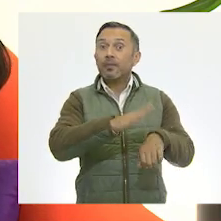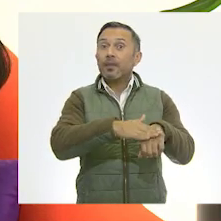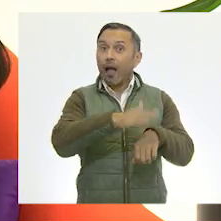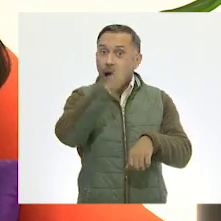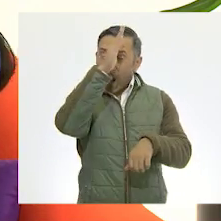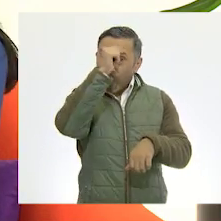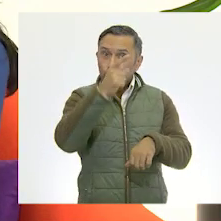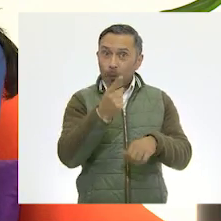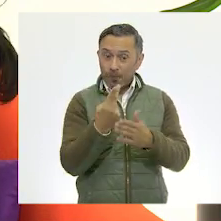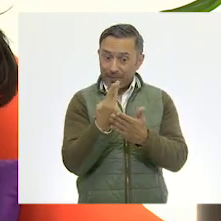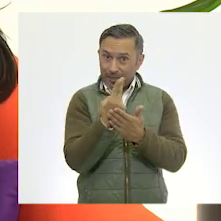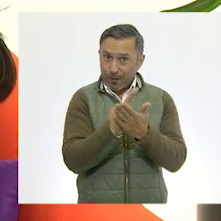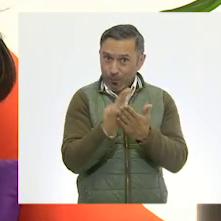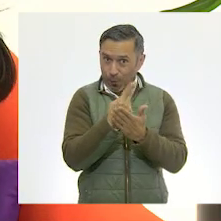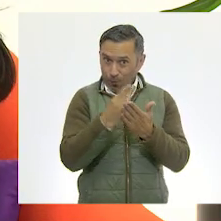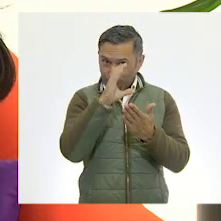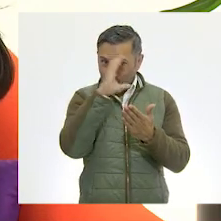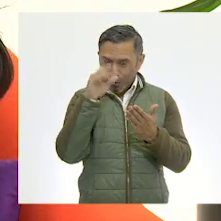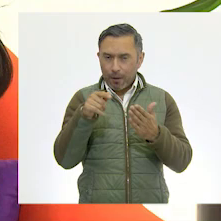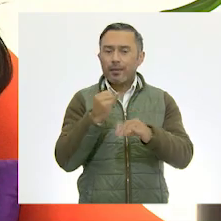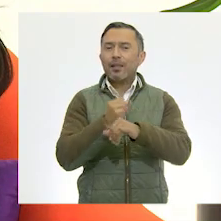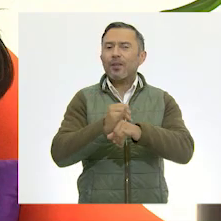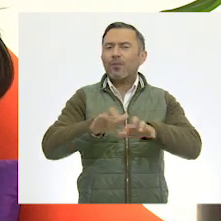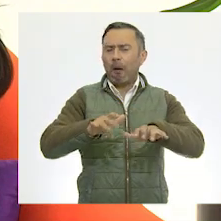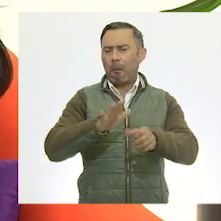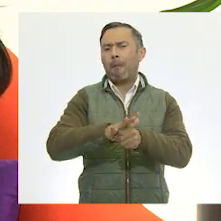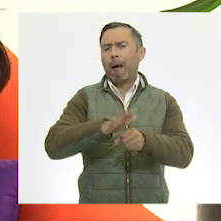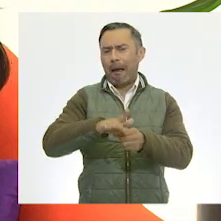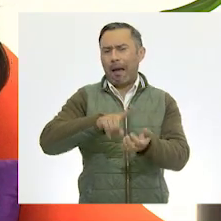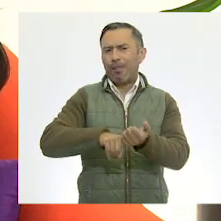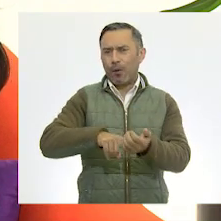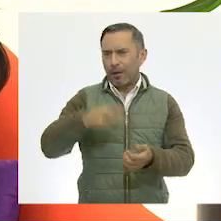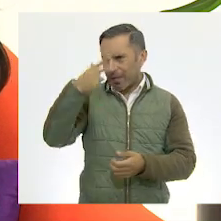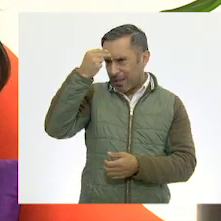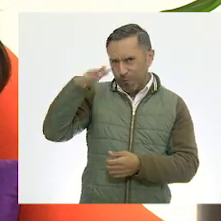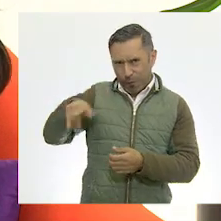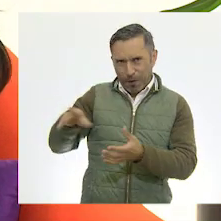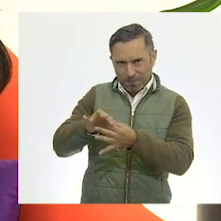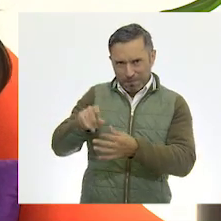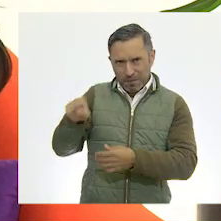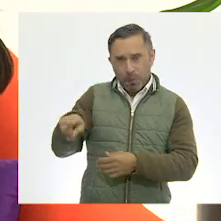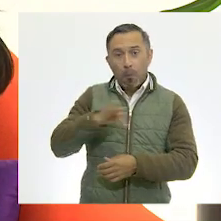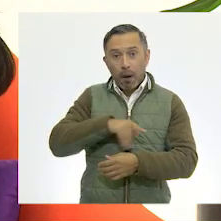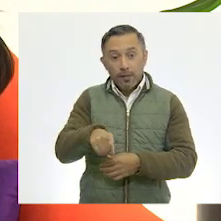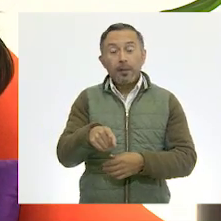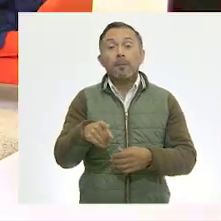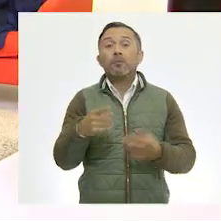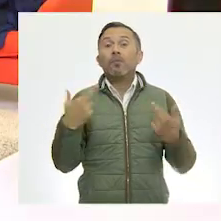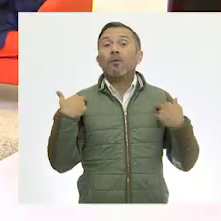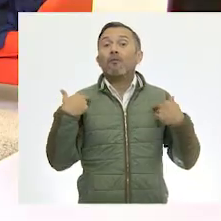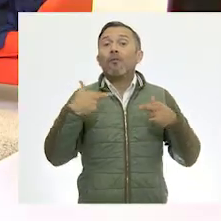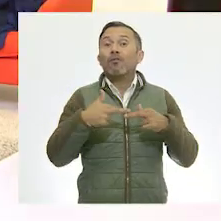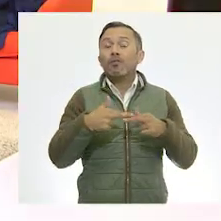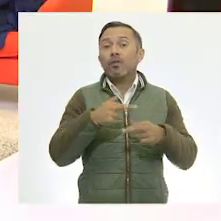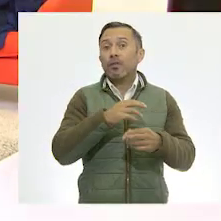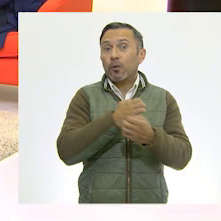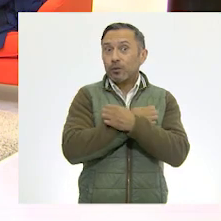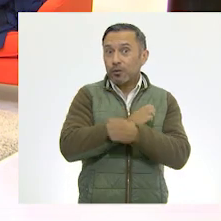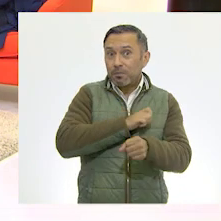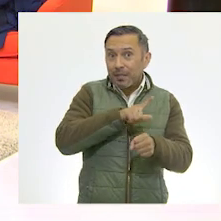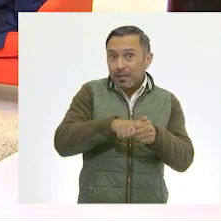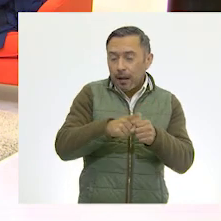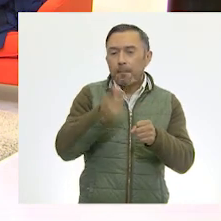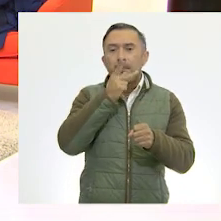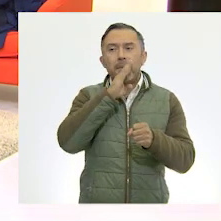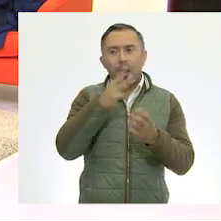pueden encontrar en la web, como mencionó Guillermo, y que se acerquen a los docentes de educación especial, los papás. Muchas gracias, Guillermo, y por supuesto, muchas